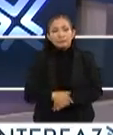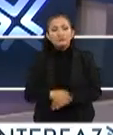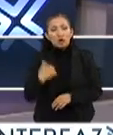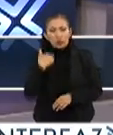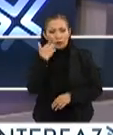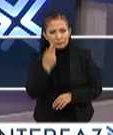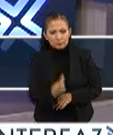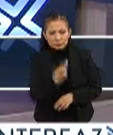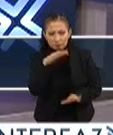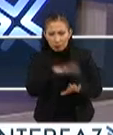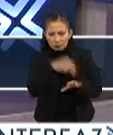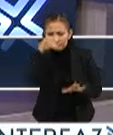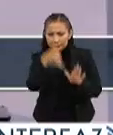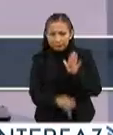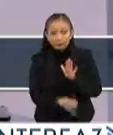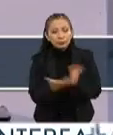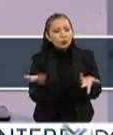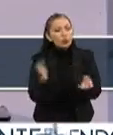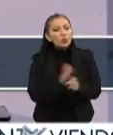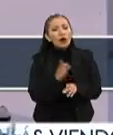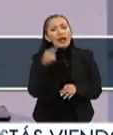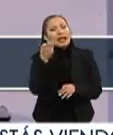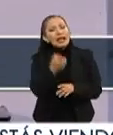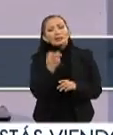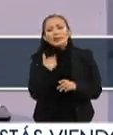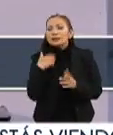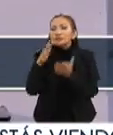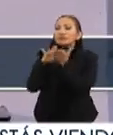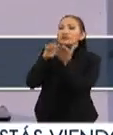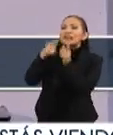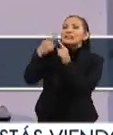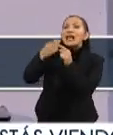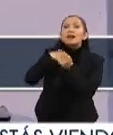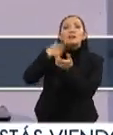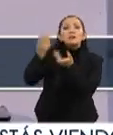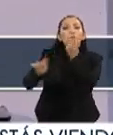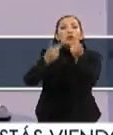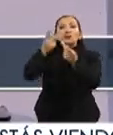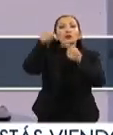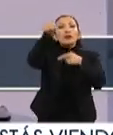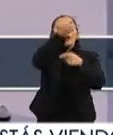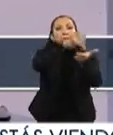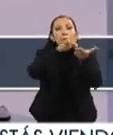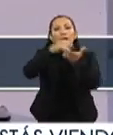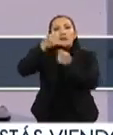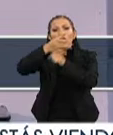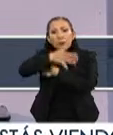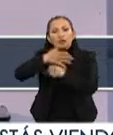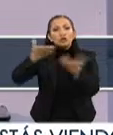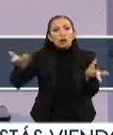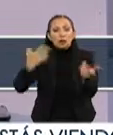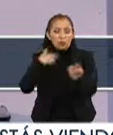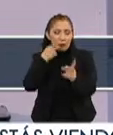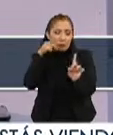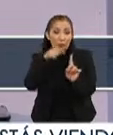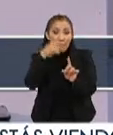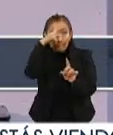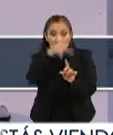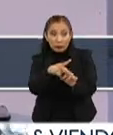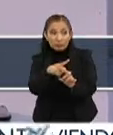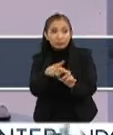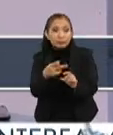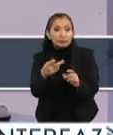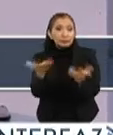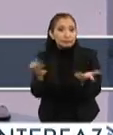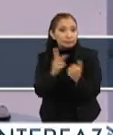quisiera preguntarte más a fondo, Antonio, ¿cuáles fueron estas fuentes a las que recurrieron? Lo pregunto en el sentido de que pues, México